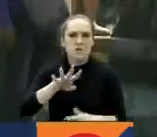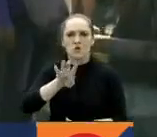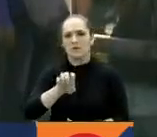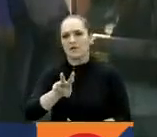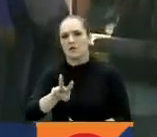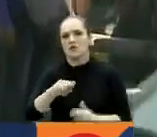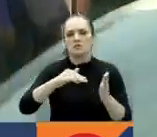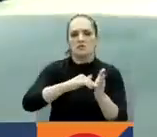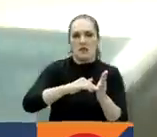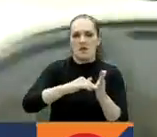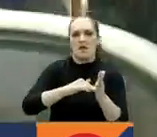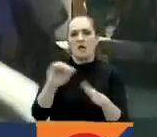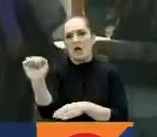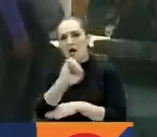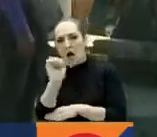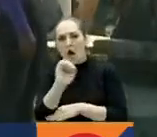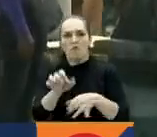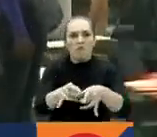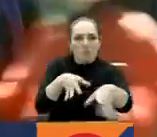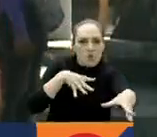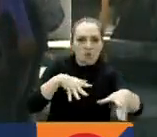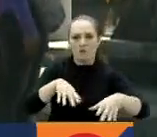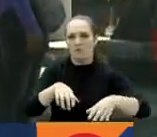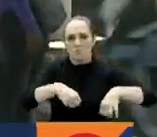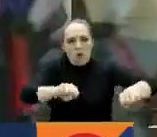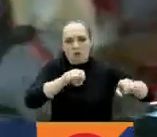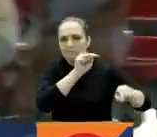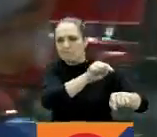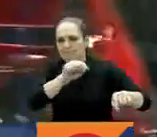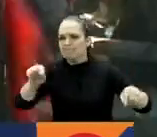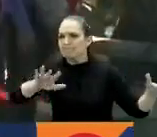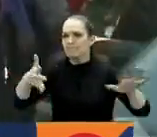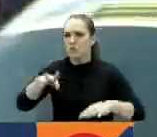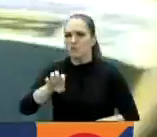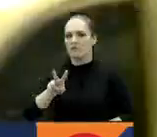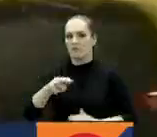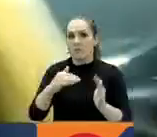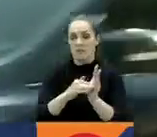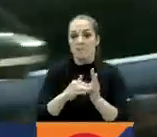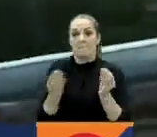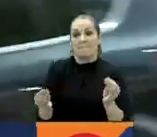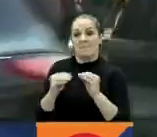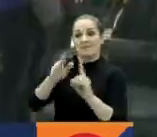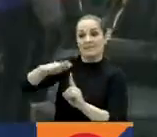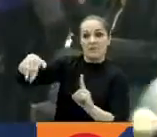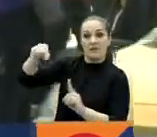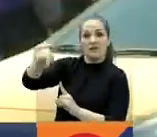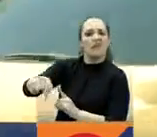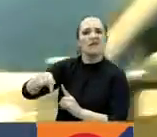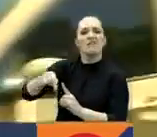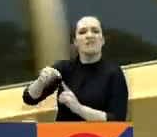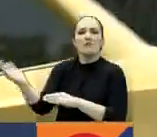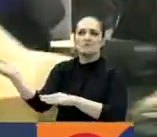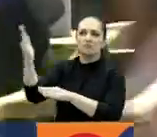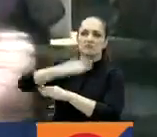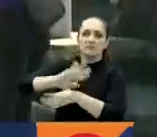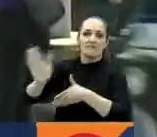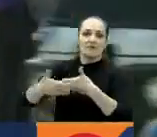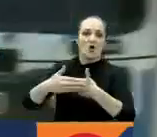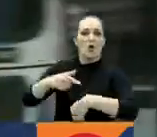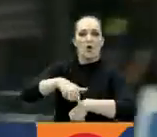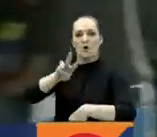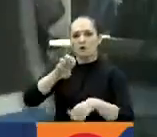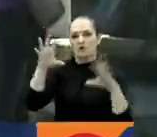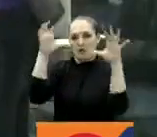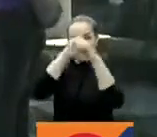92.000 vehículos en esta fecha de fin de año. Por su parte, la terminal de transporte operará hasta las 8 de la noche. Es